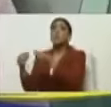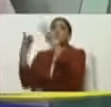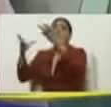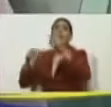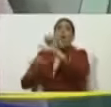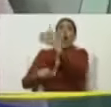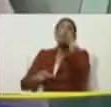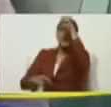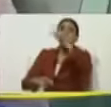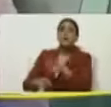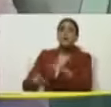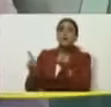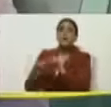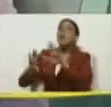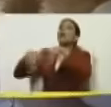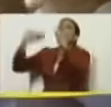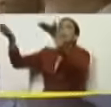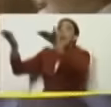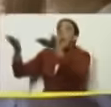estafarlo,